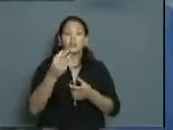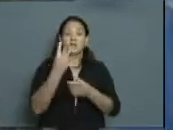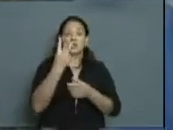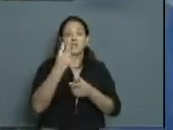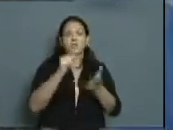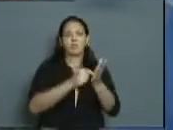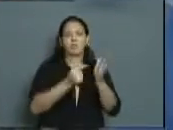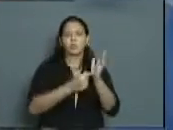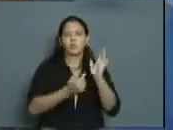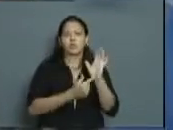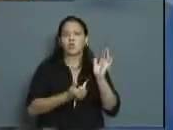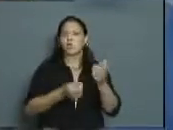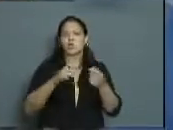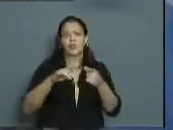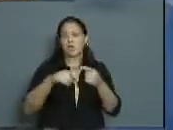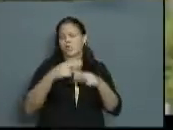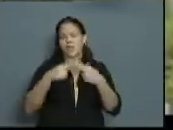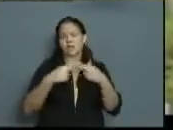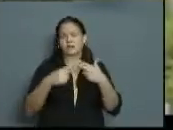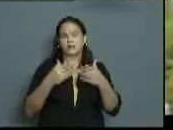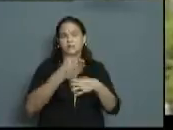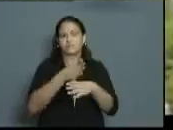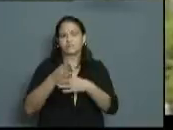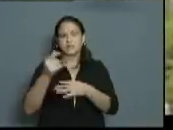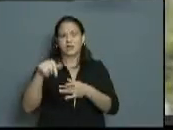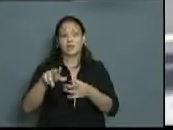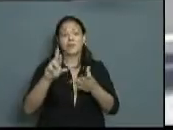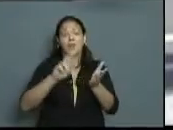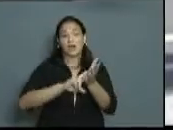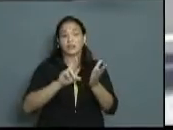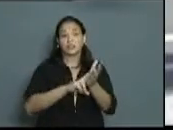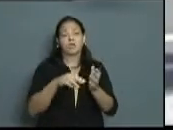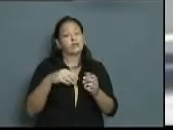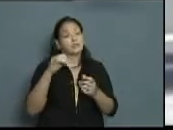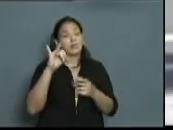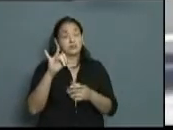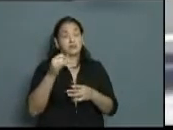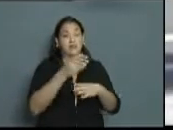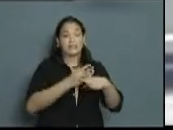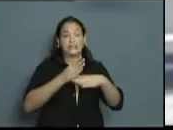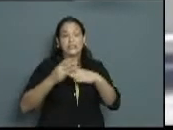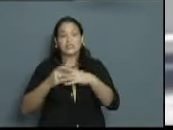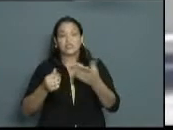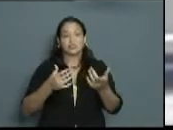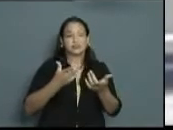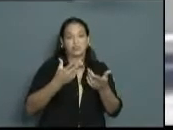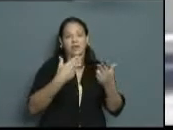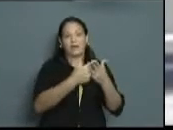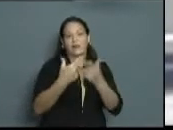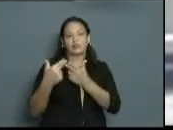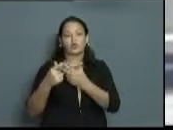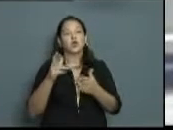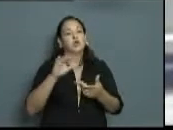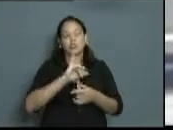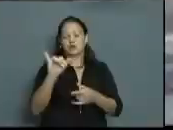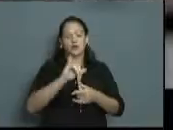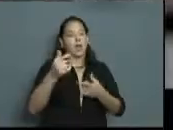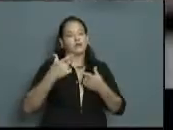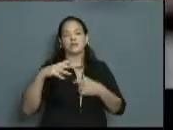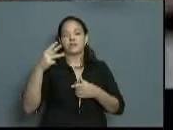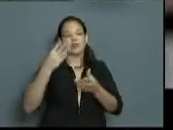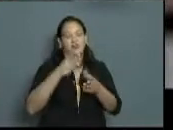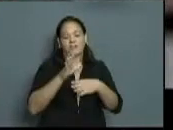por puntos en el Tour de l'Ardèche, finalizado este martes tras 7 jornadas disputadas por pedalistas de 20 equipos multinacionales en